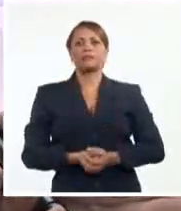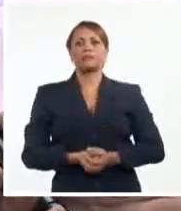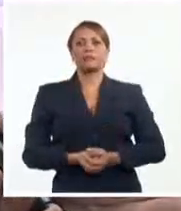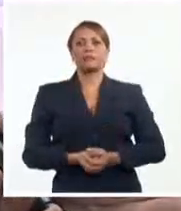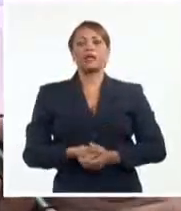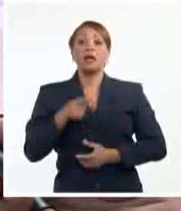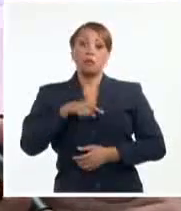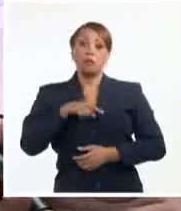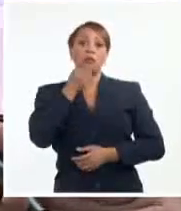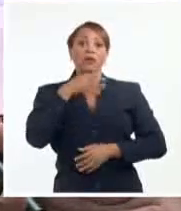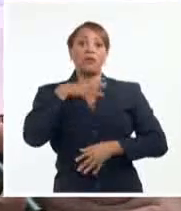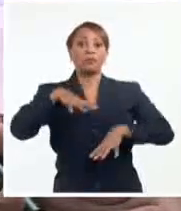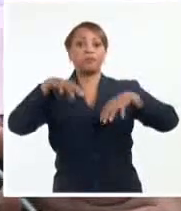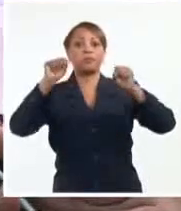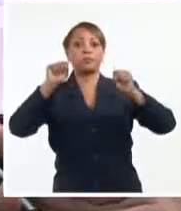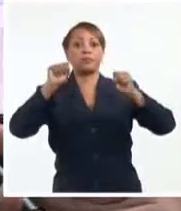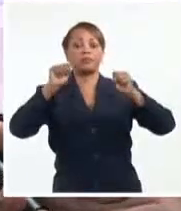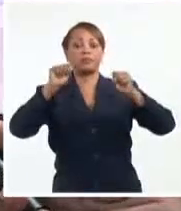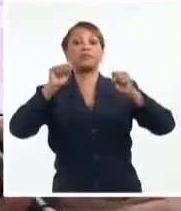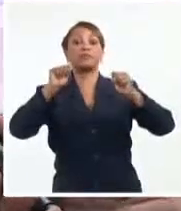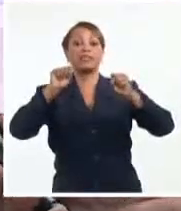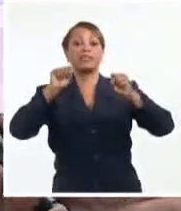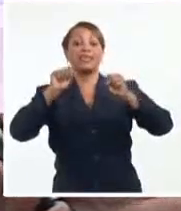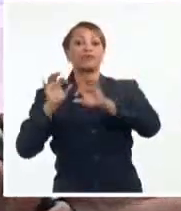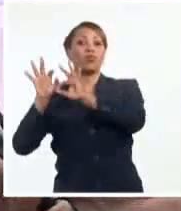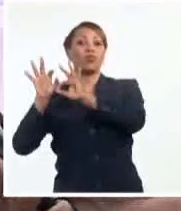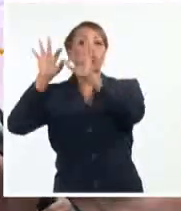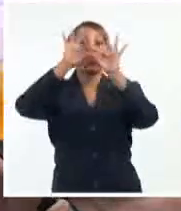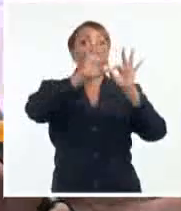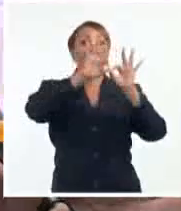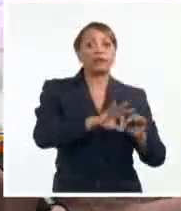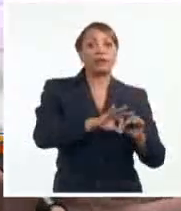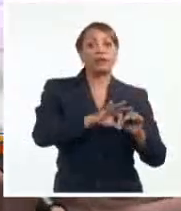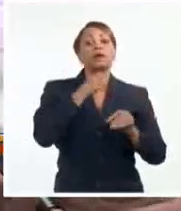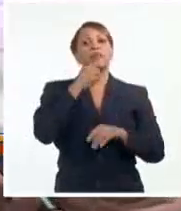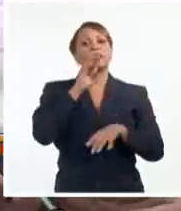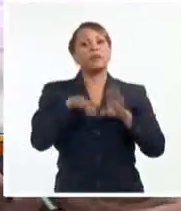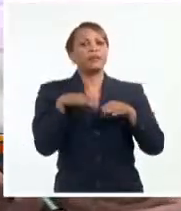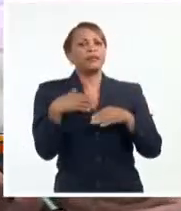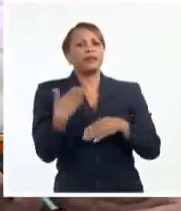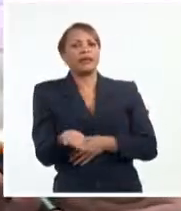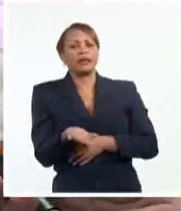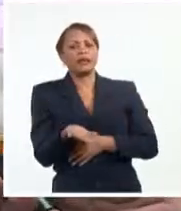Va a haber afectaciones al servicio eléctrico en todo el día. La magnitud, por supuesto, va a depender